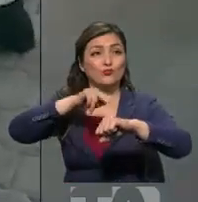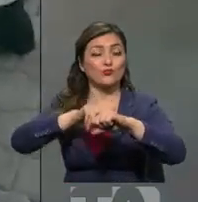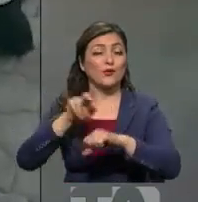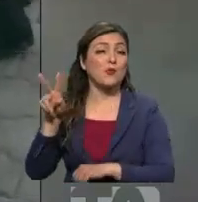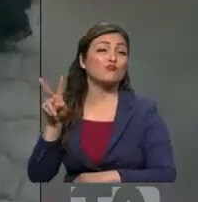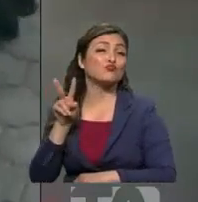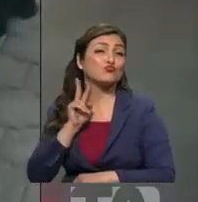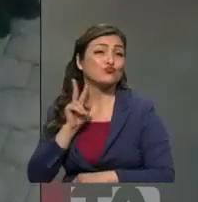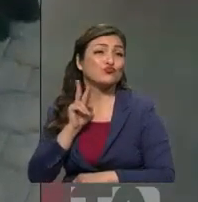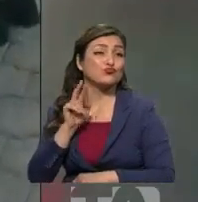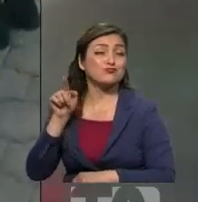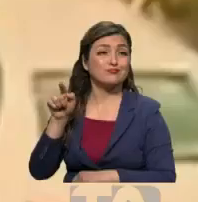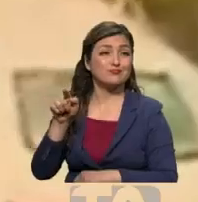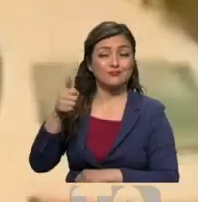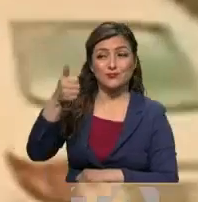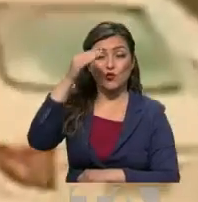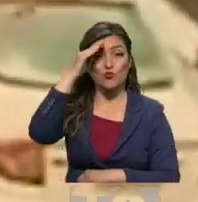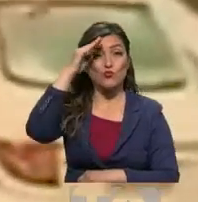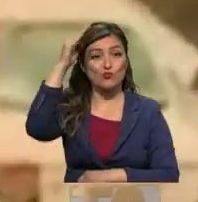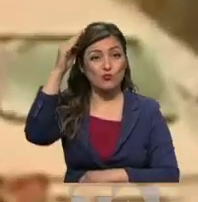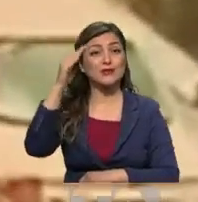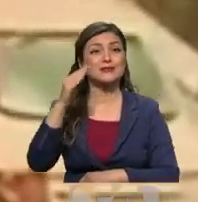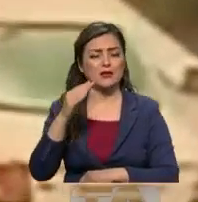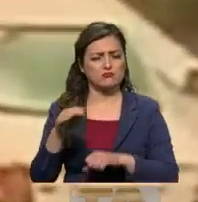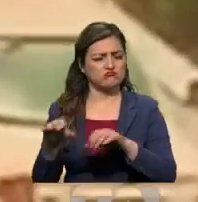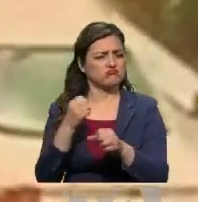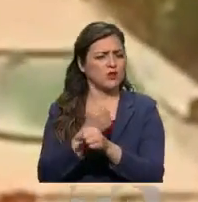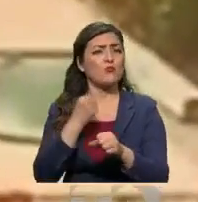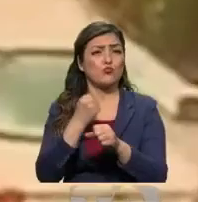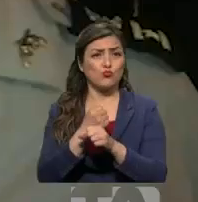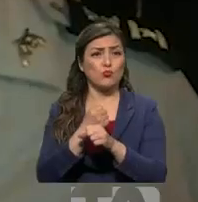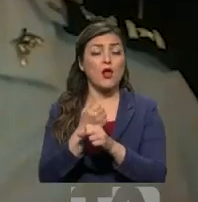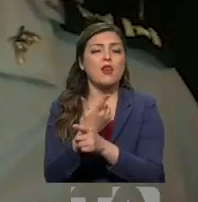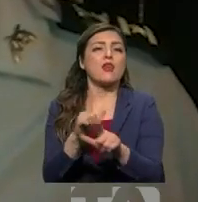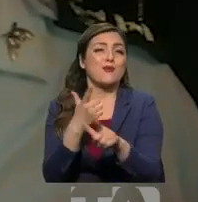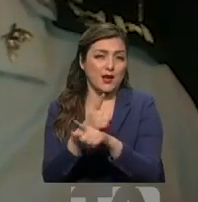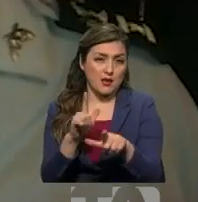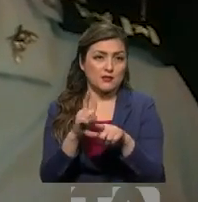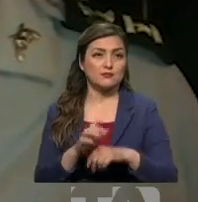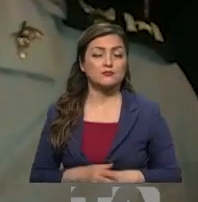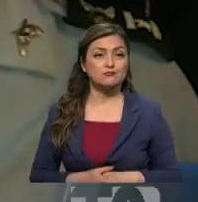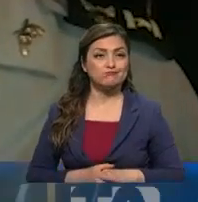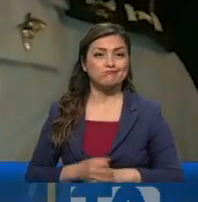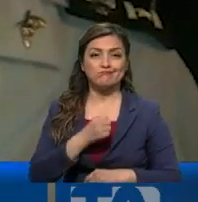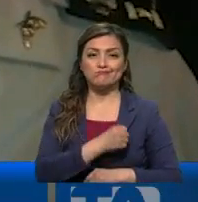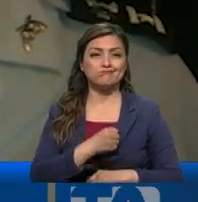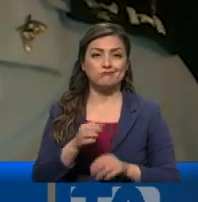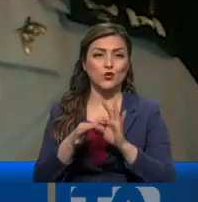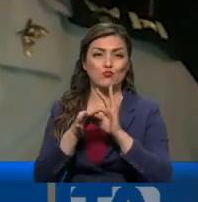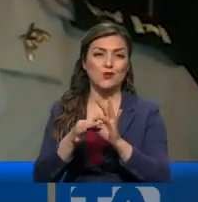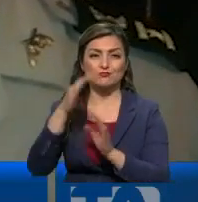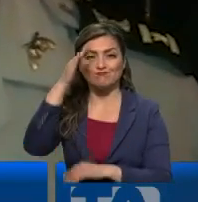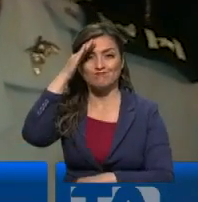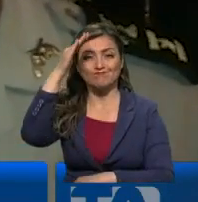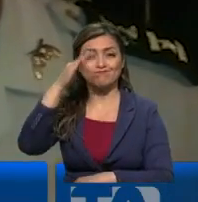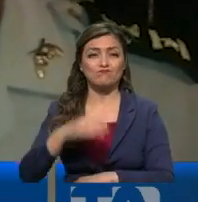la víctima de este asalto es sargento primero en servicio activo, quien se encontraba franco. Lamentamos mucho lo que pasó con el compañero, es por eso que